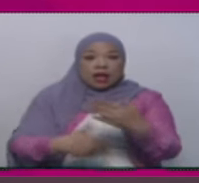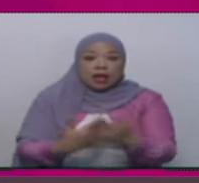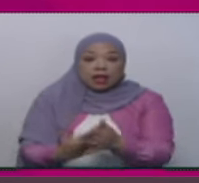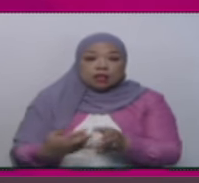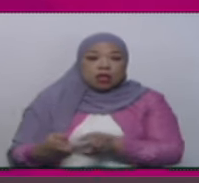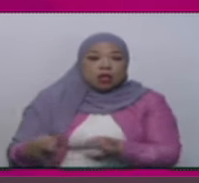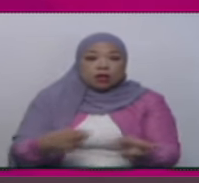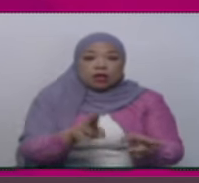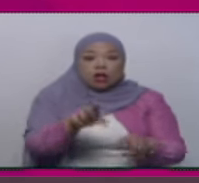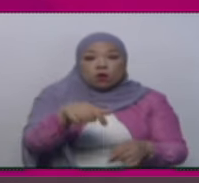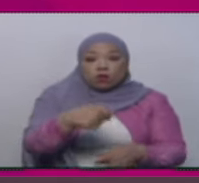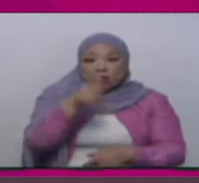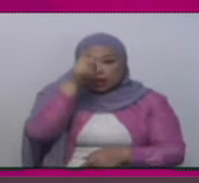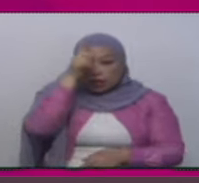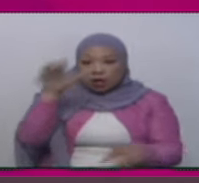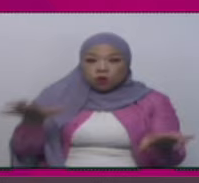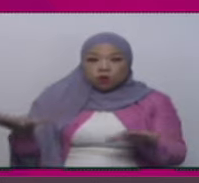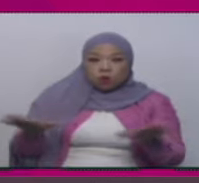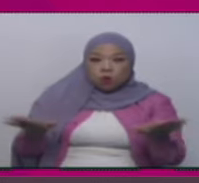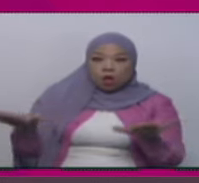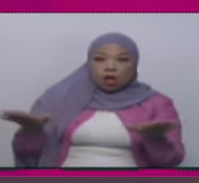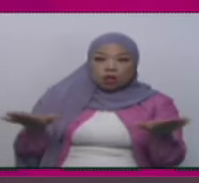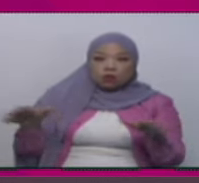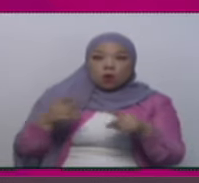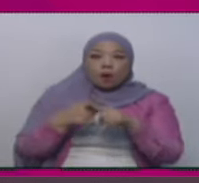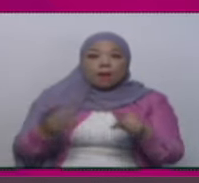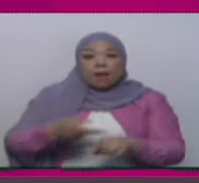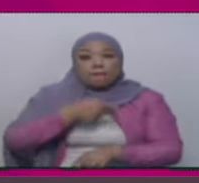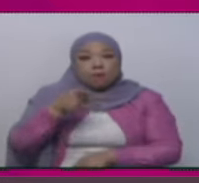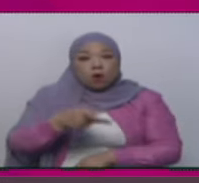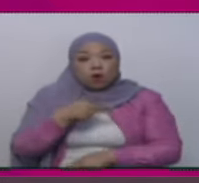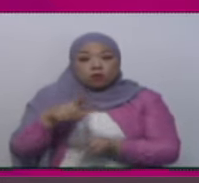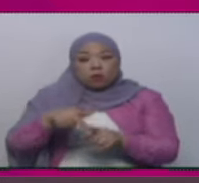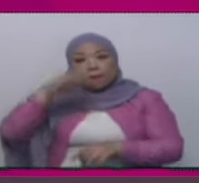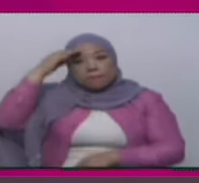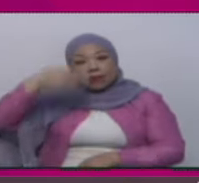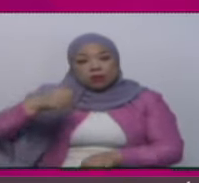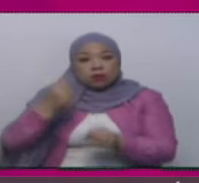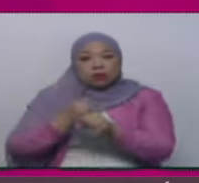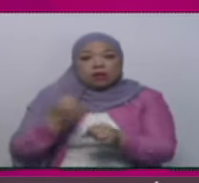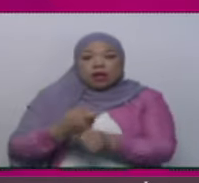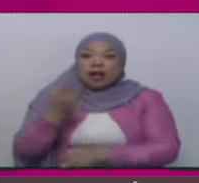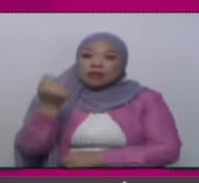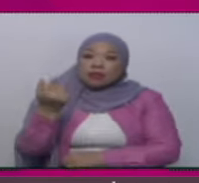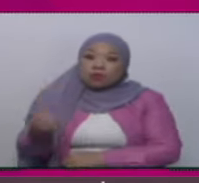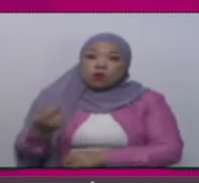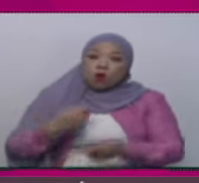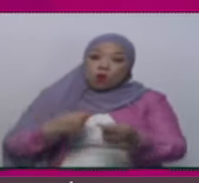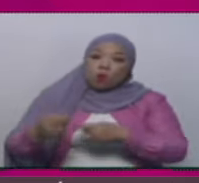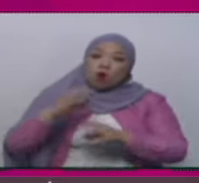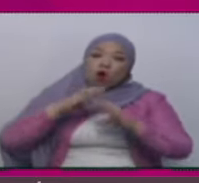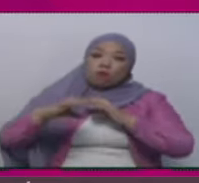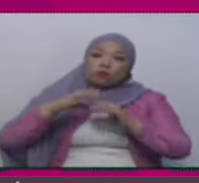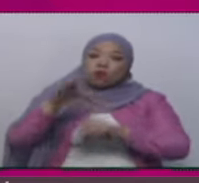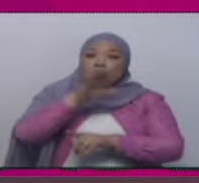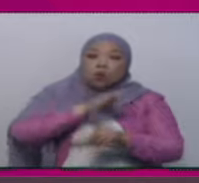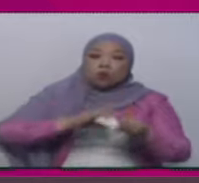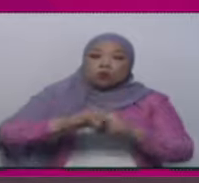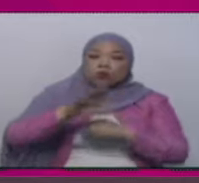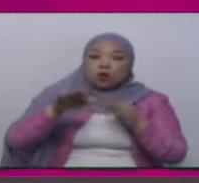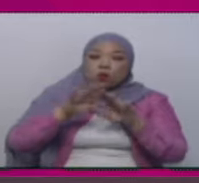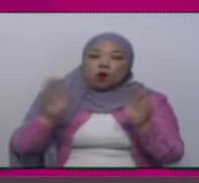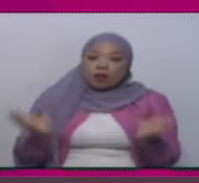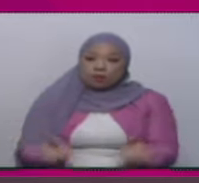de expandir un sistema de dominación política, militar, financiera, comunicacional, cultural con el